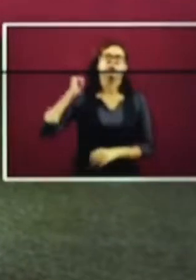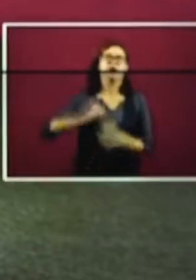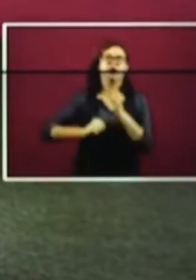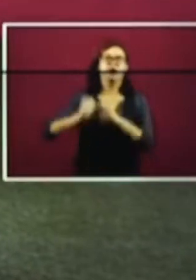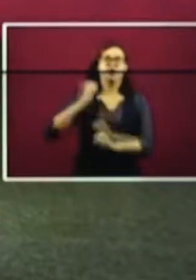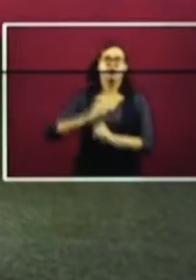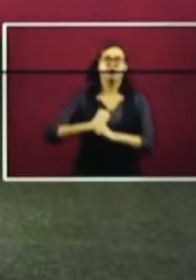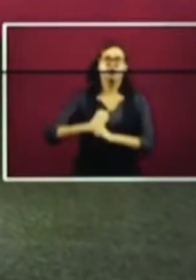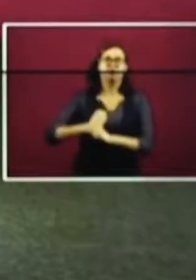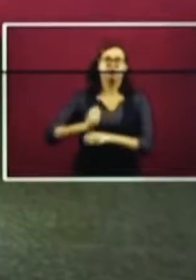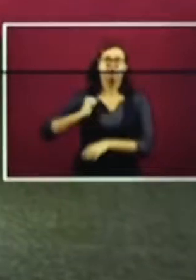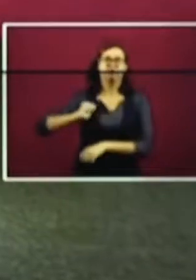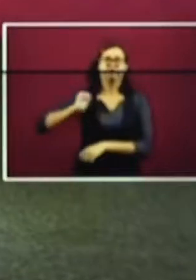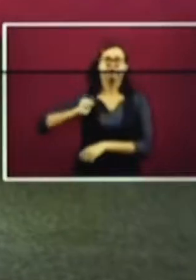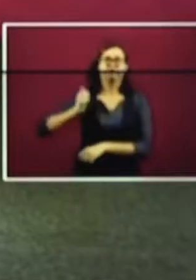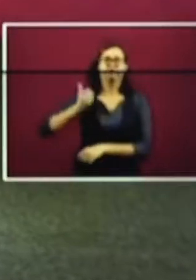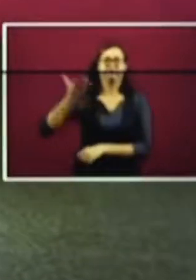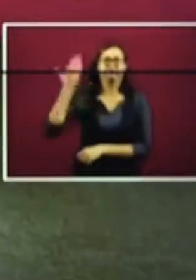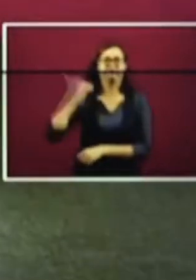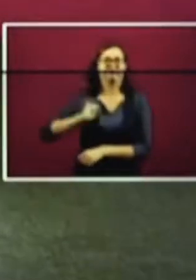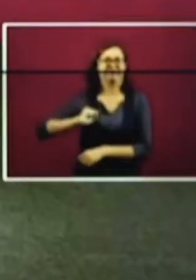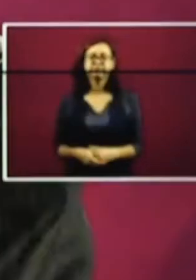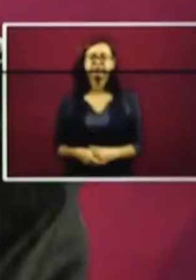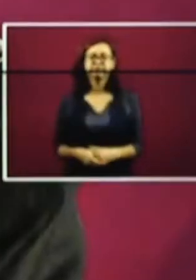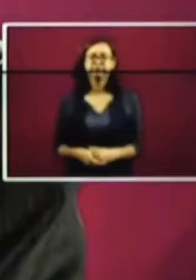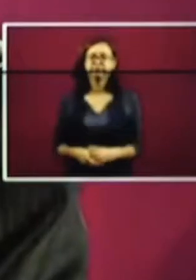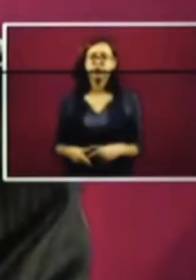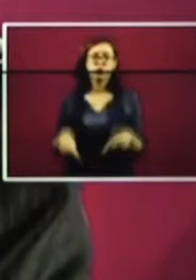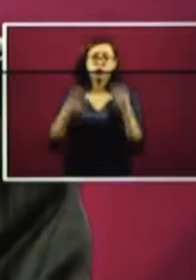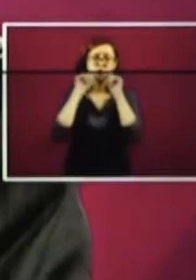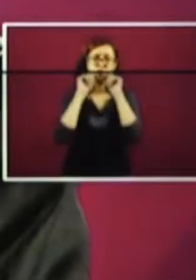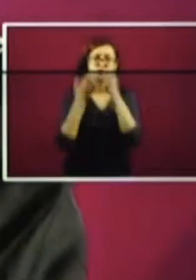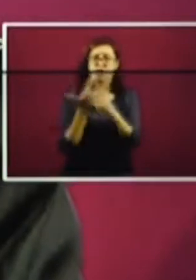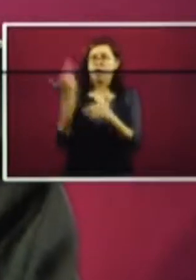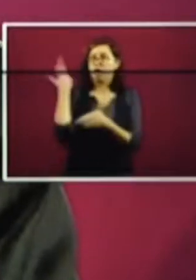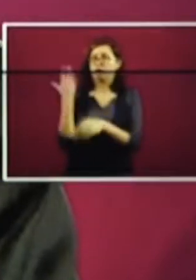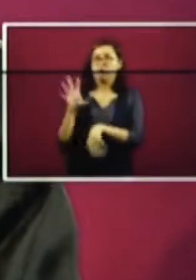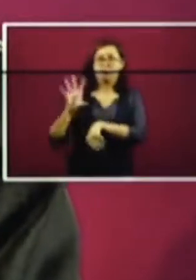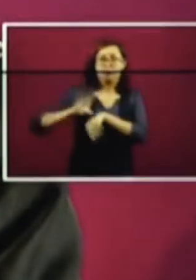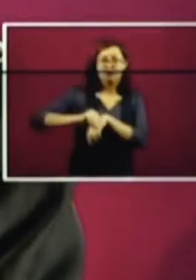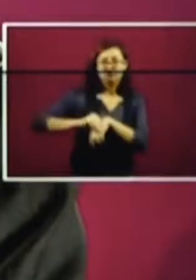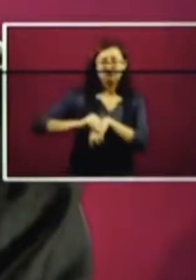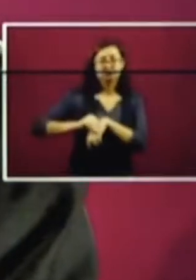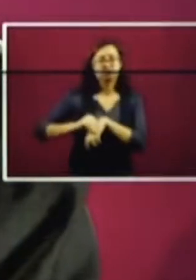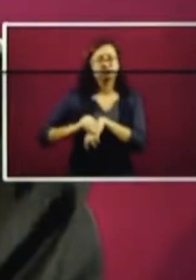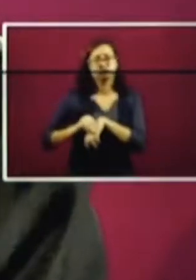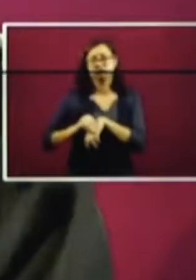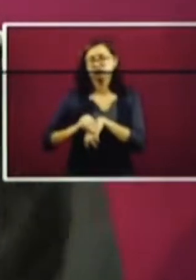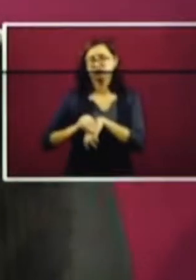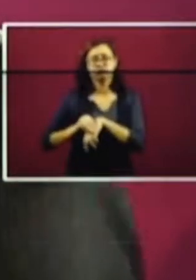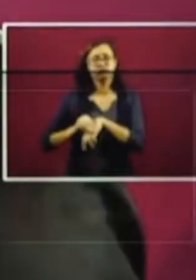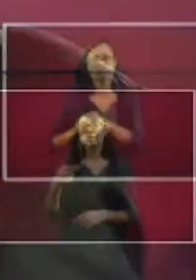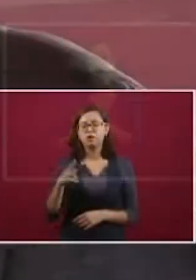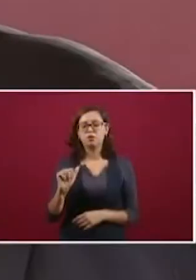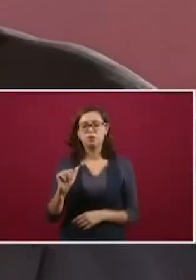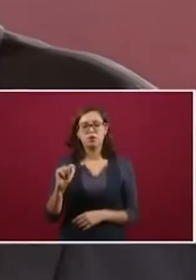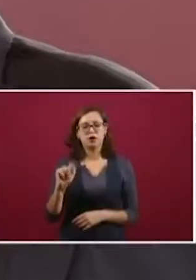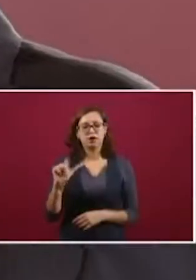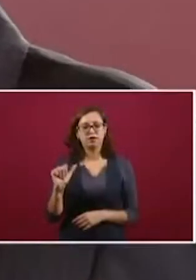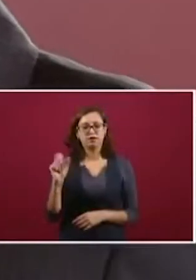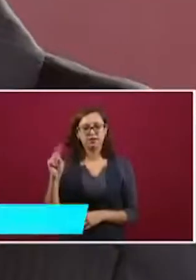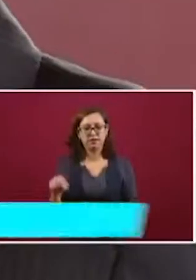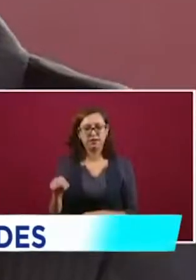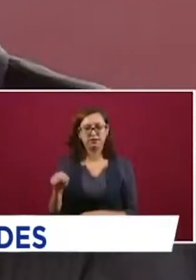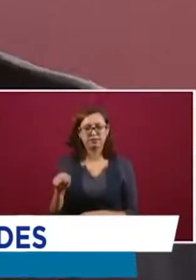presidente lópez obrador informó que hasta el momento se ha recorrido casi la mitad de los 80 hospitales del inss y